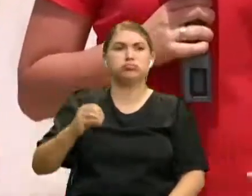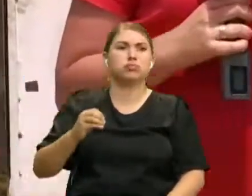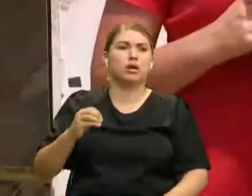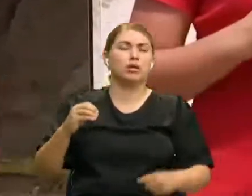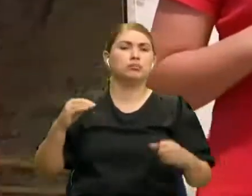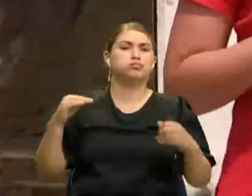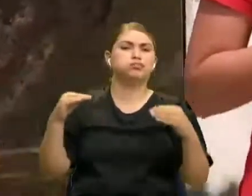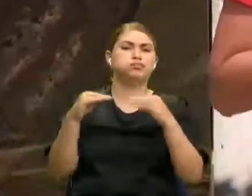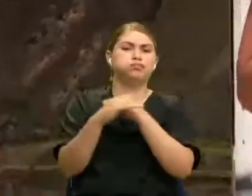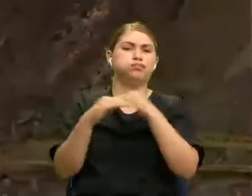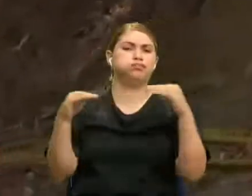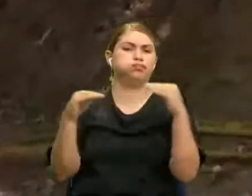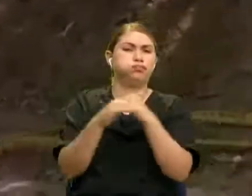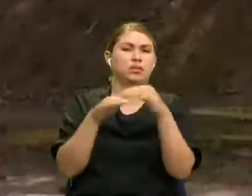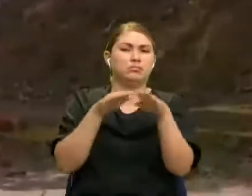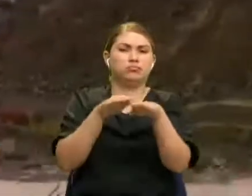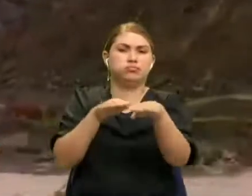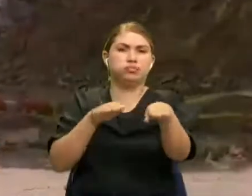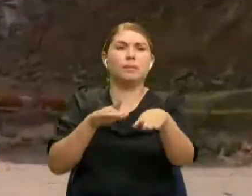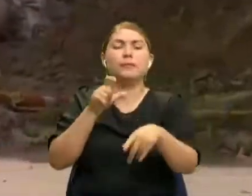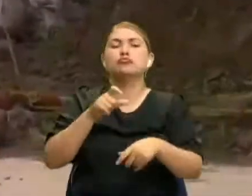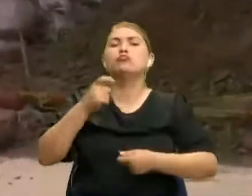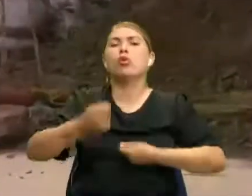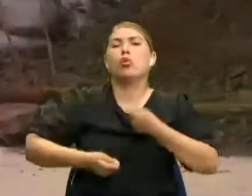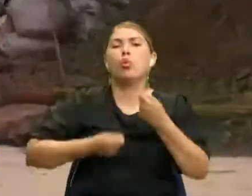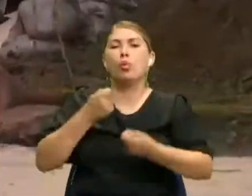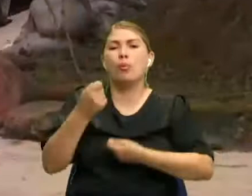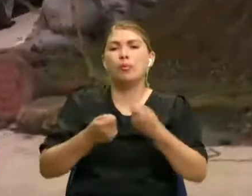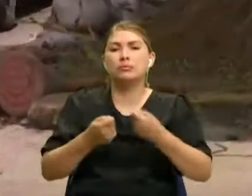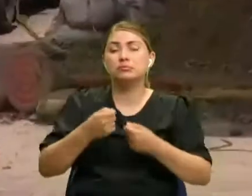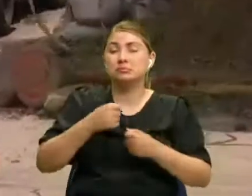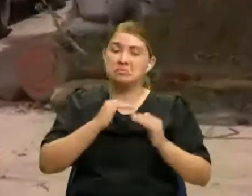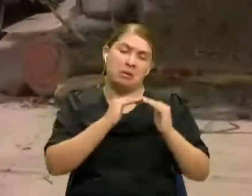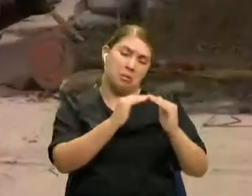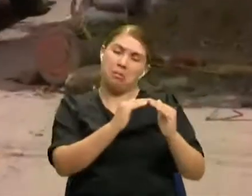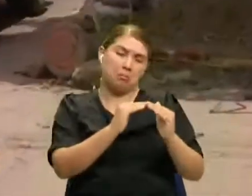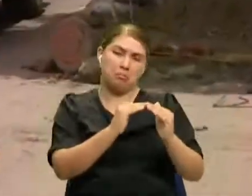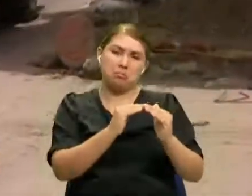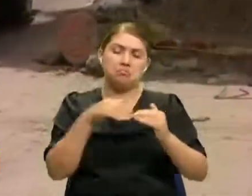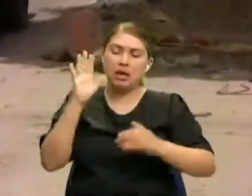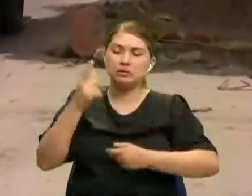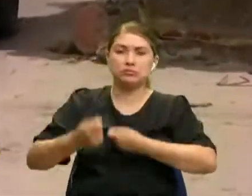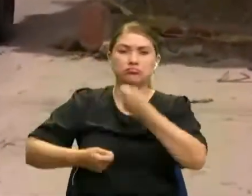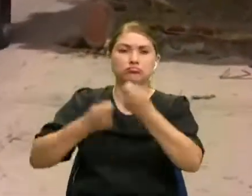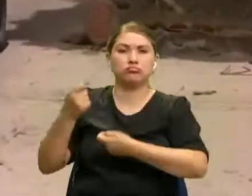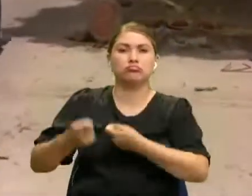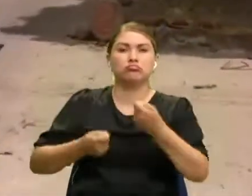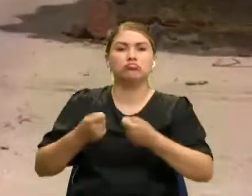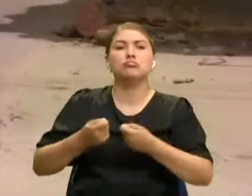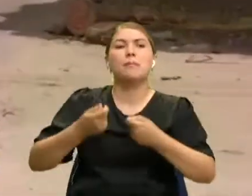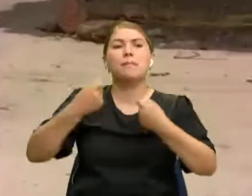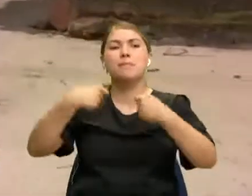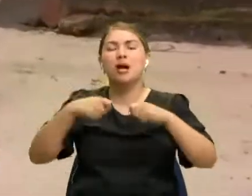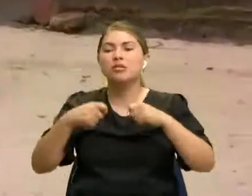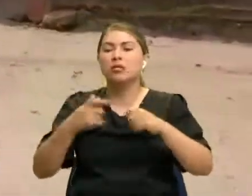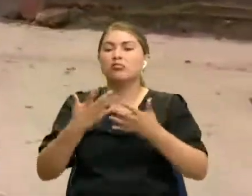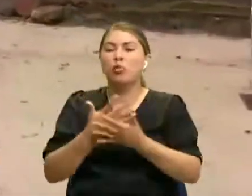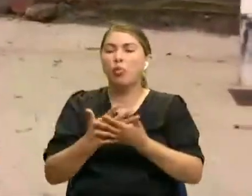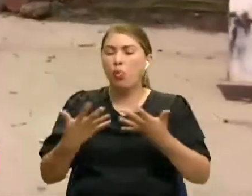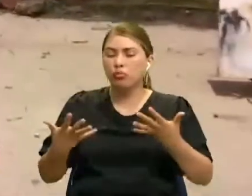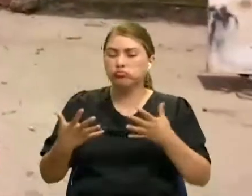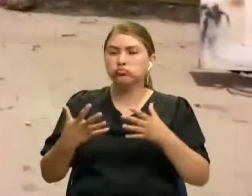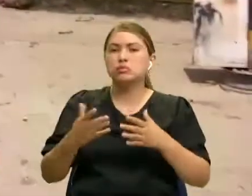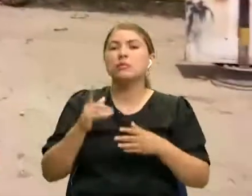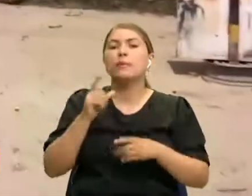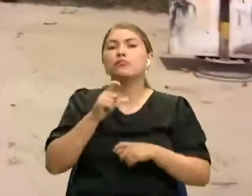con relación a comerciantes, más que de vivienda. Lo que vemos es vendedores de autopartes, personas pues